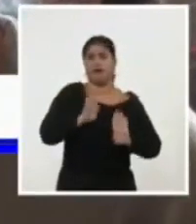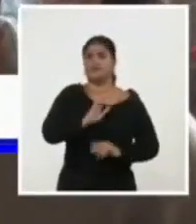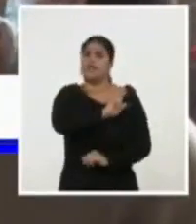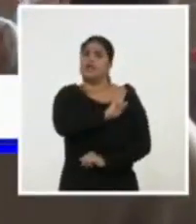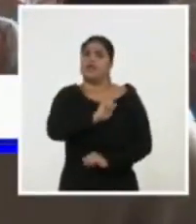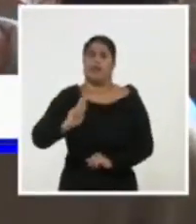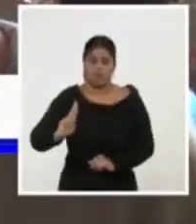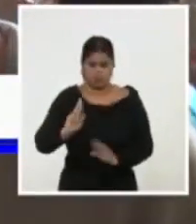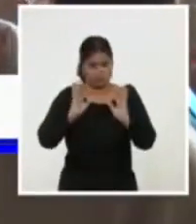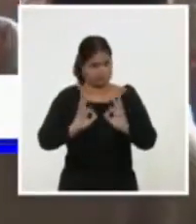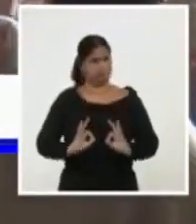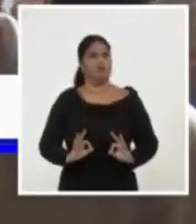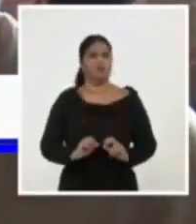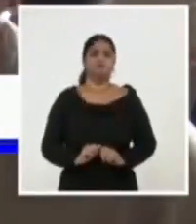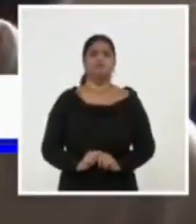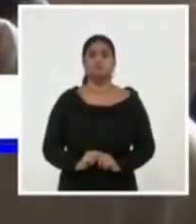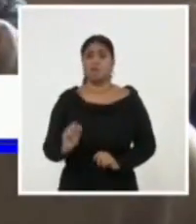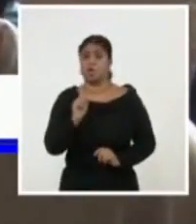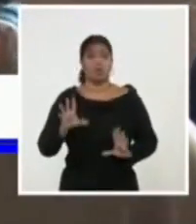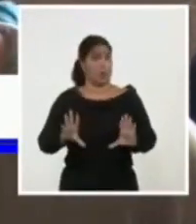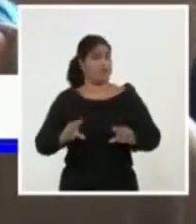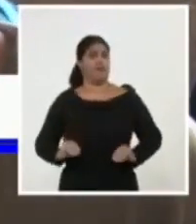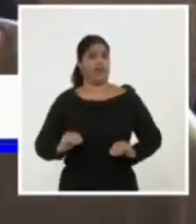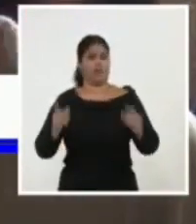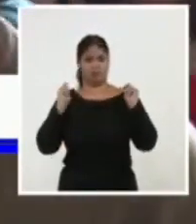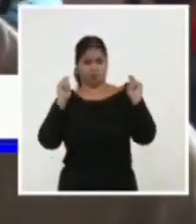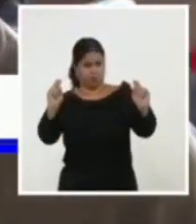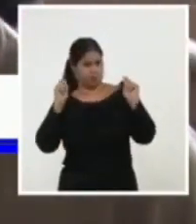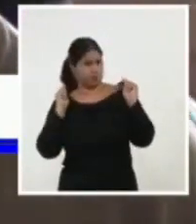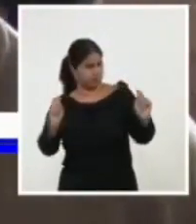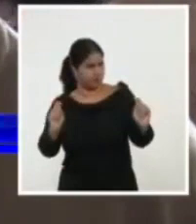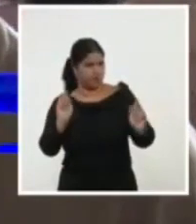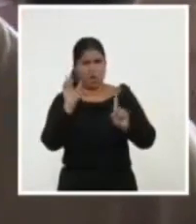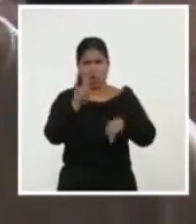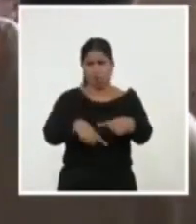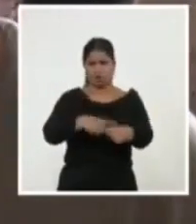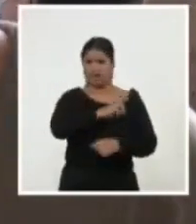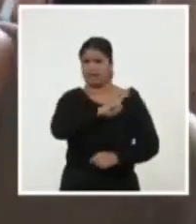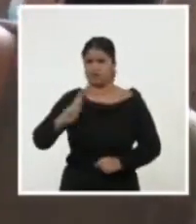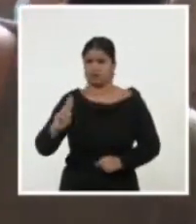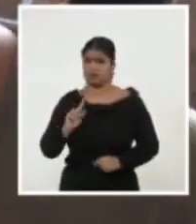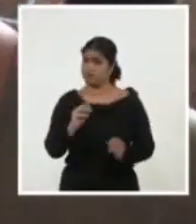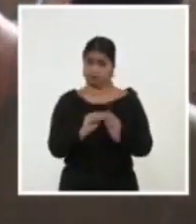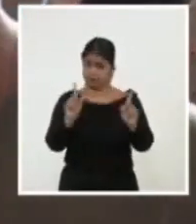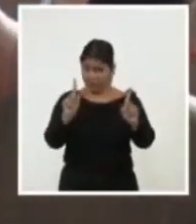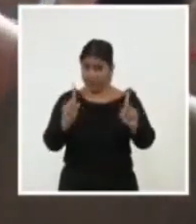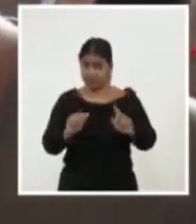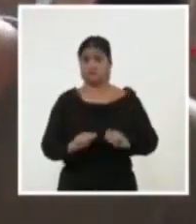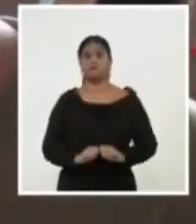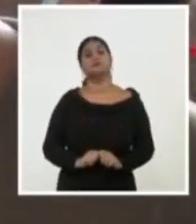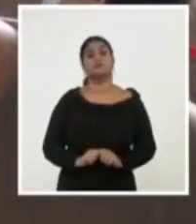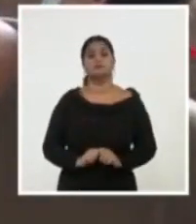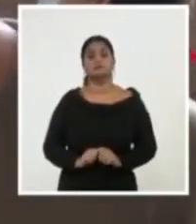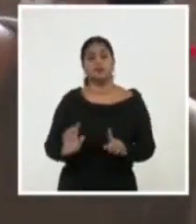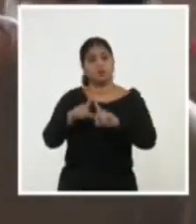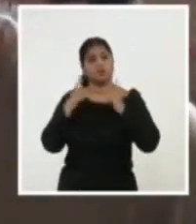incluyen la crítica revolucionaria. Lo que también venimos a decir, que en la lucha por los derechos no caben todos. No caben los terroristas, no caben los